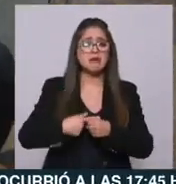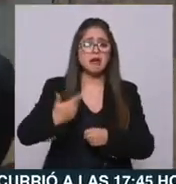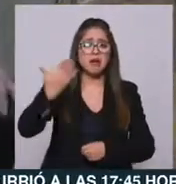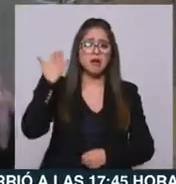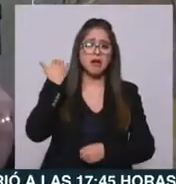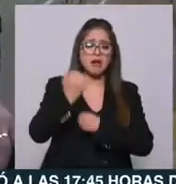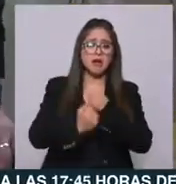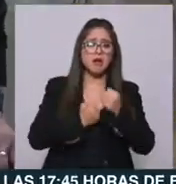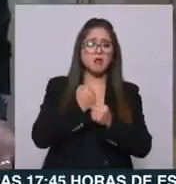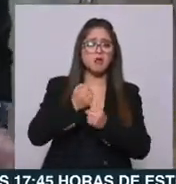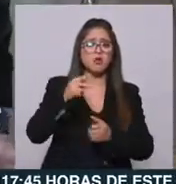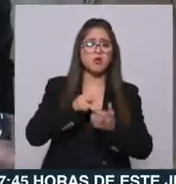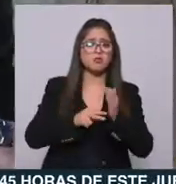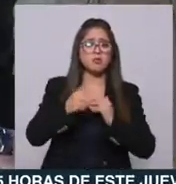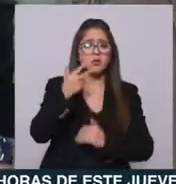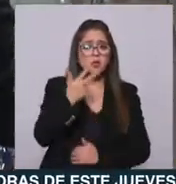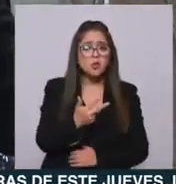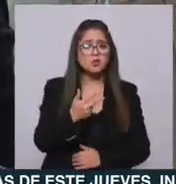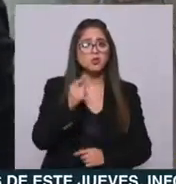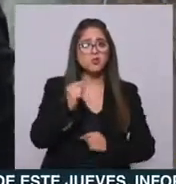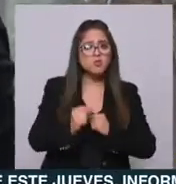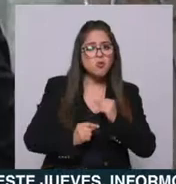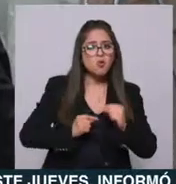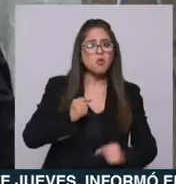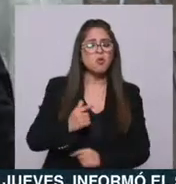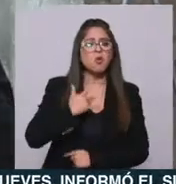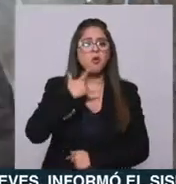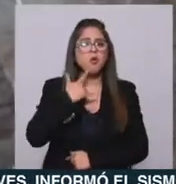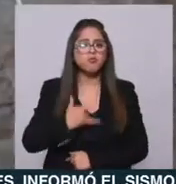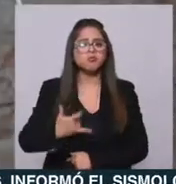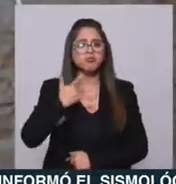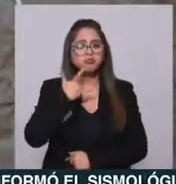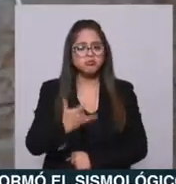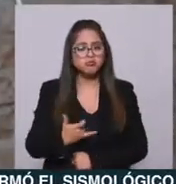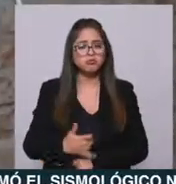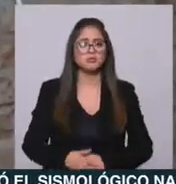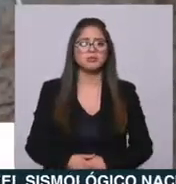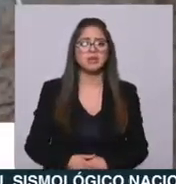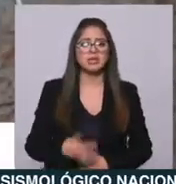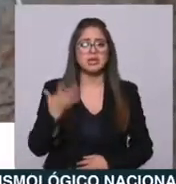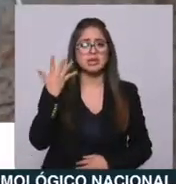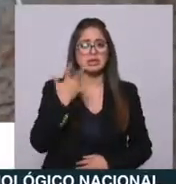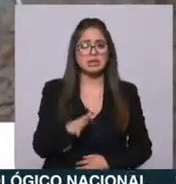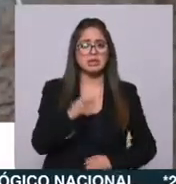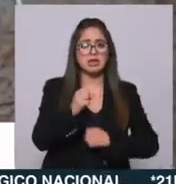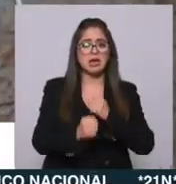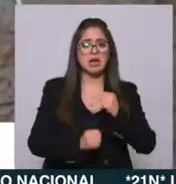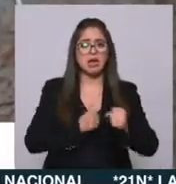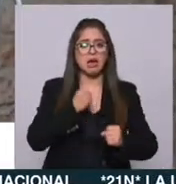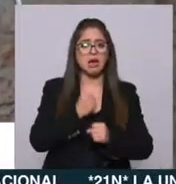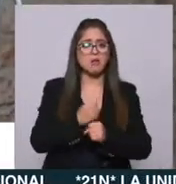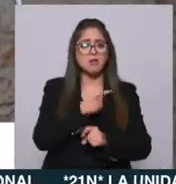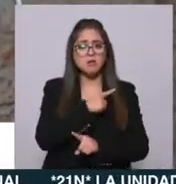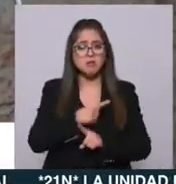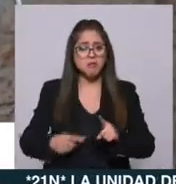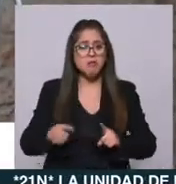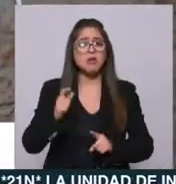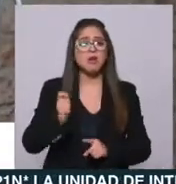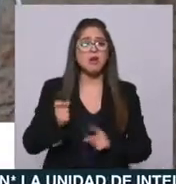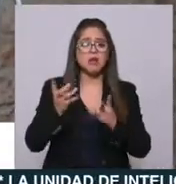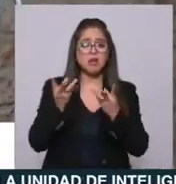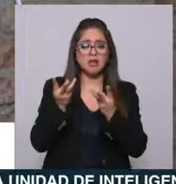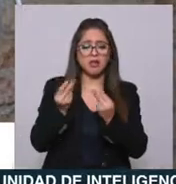2008, ha podido salir avante. A lo largo de estos 10 años y medio, pues me comió 4 costillas del